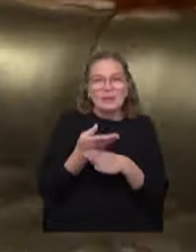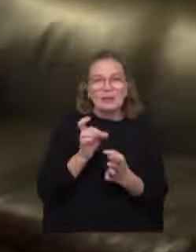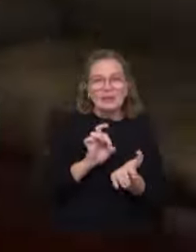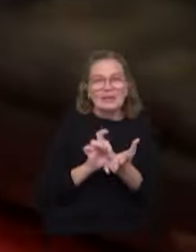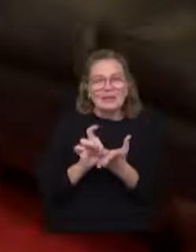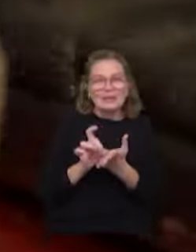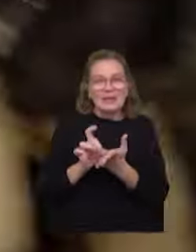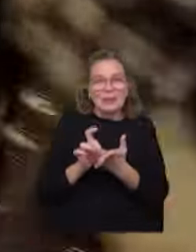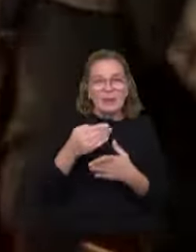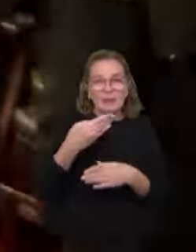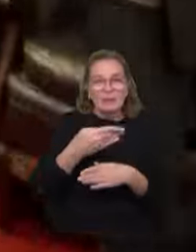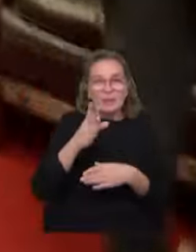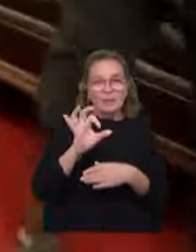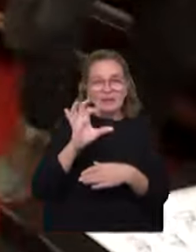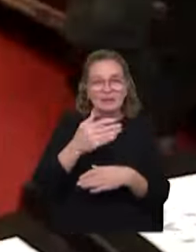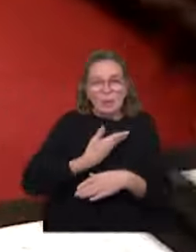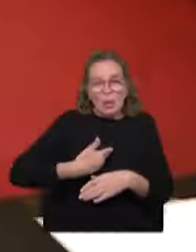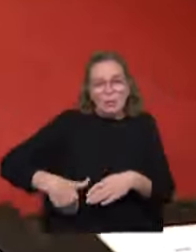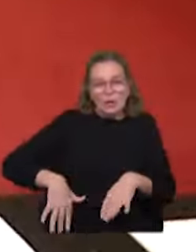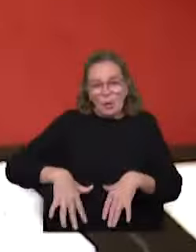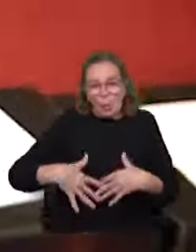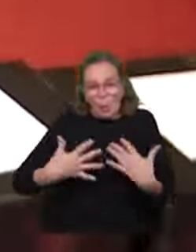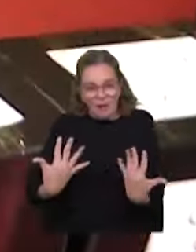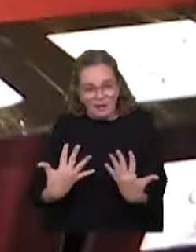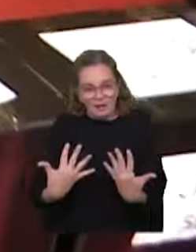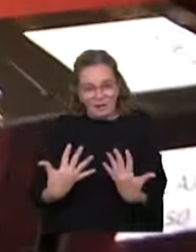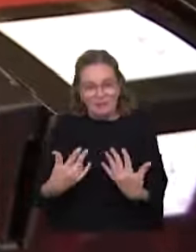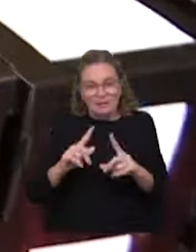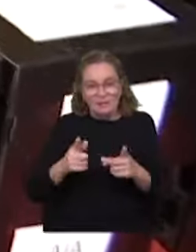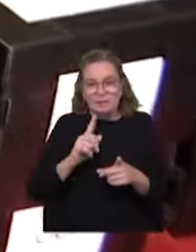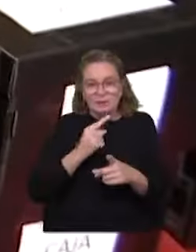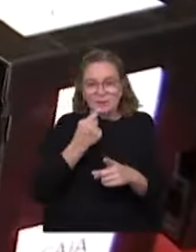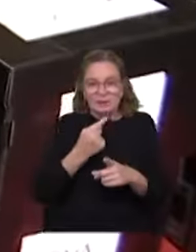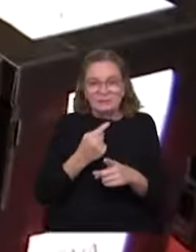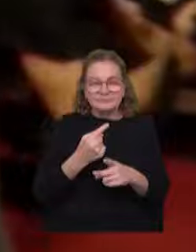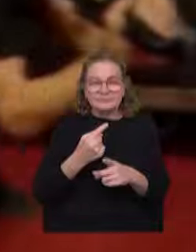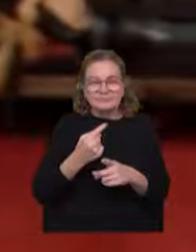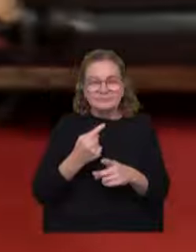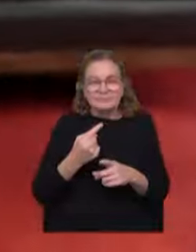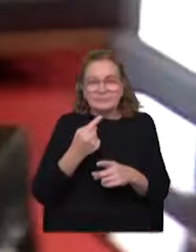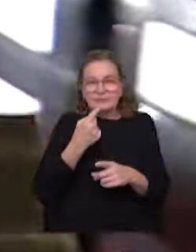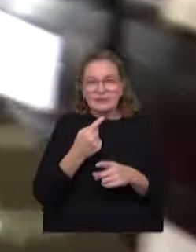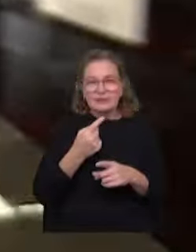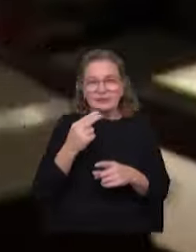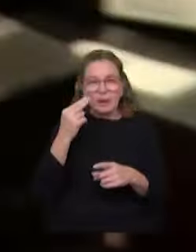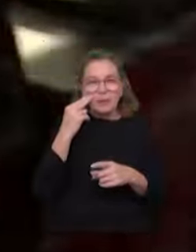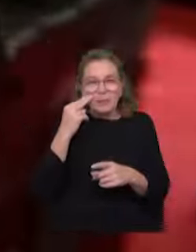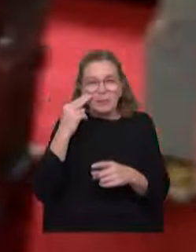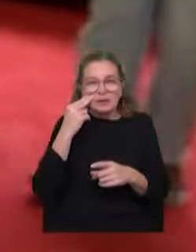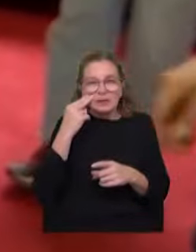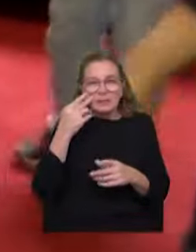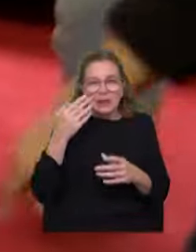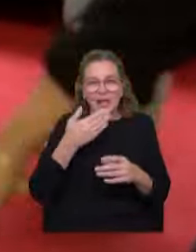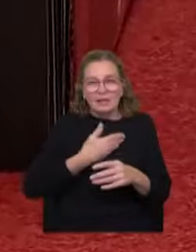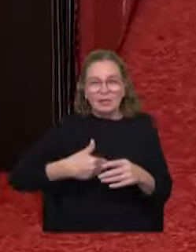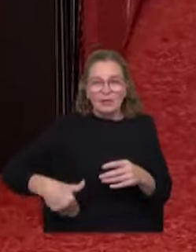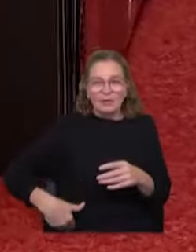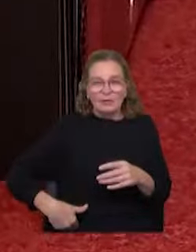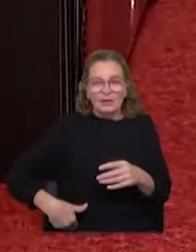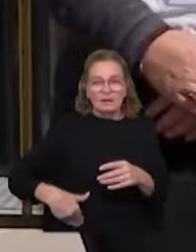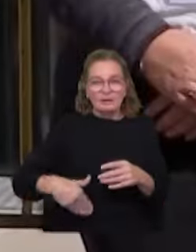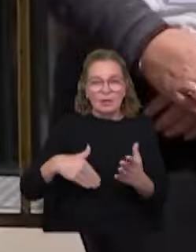previsional gobierne quien gobierne a su vez rechazaron los vaticinios catastrofistas que integrantes del gobierno han hecho